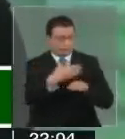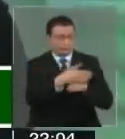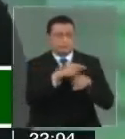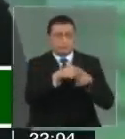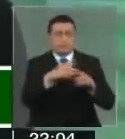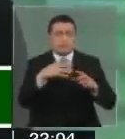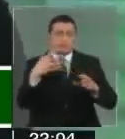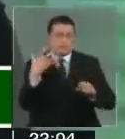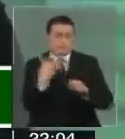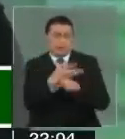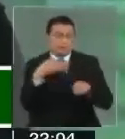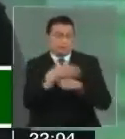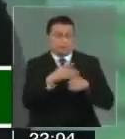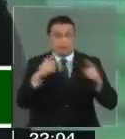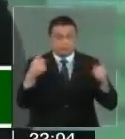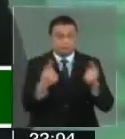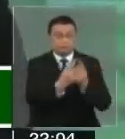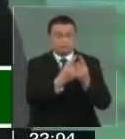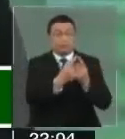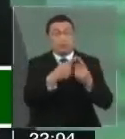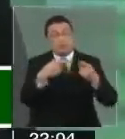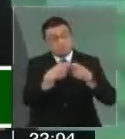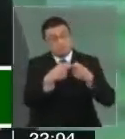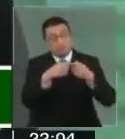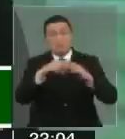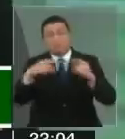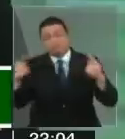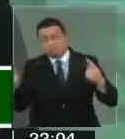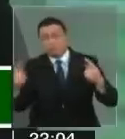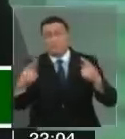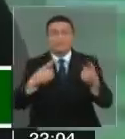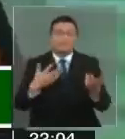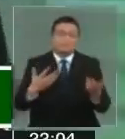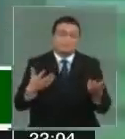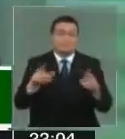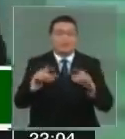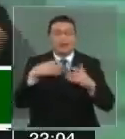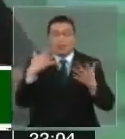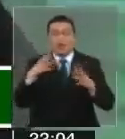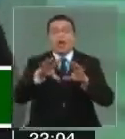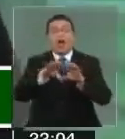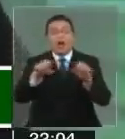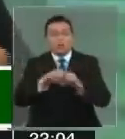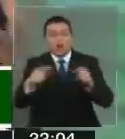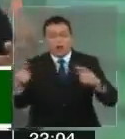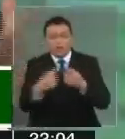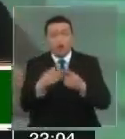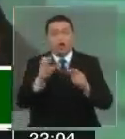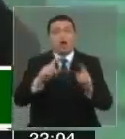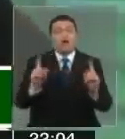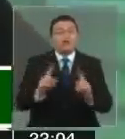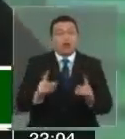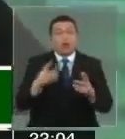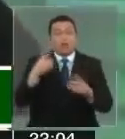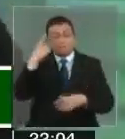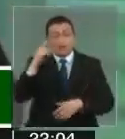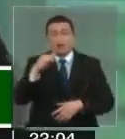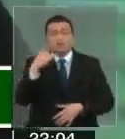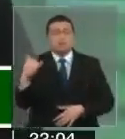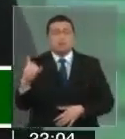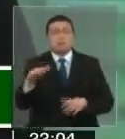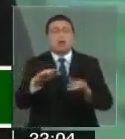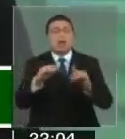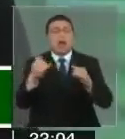se peleaban, se encontraban, eran capaces de llegar a acuerdos o no, pero seguir siendo